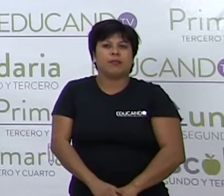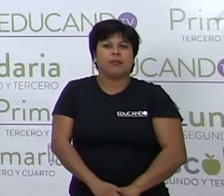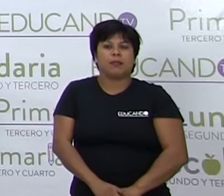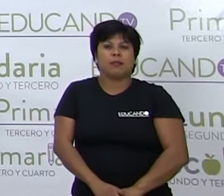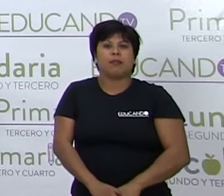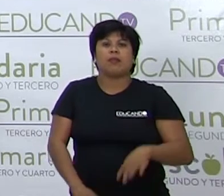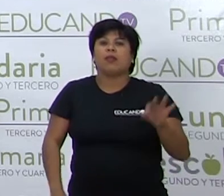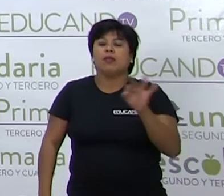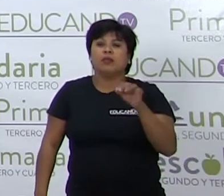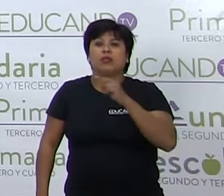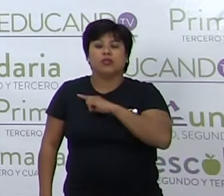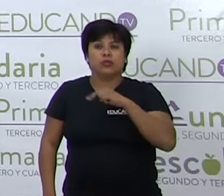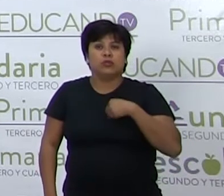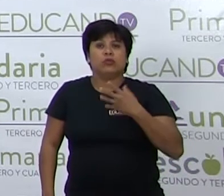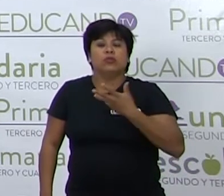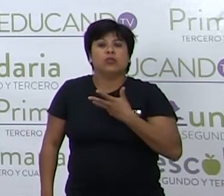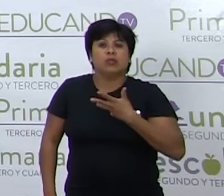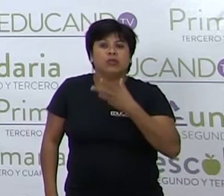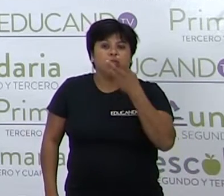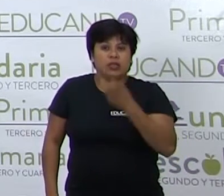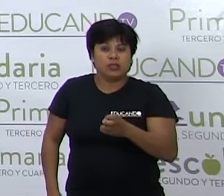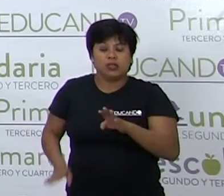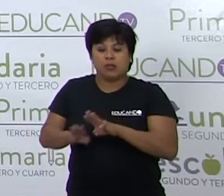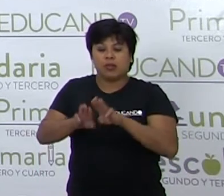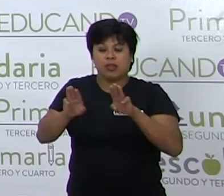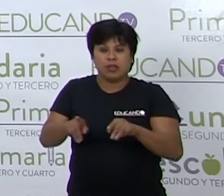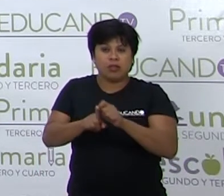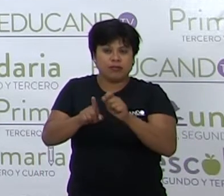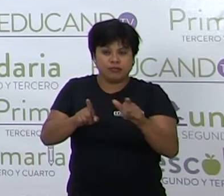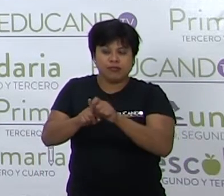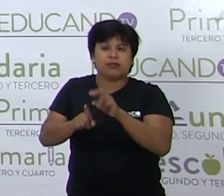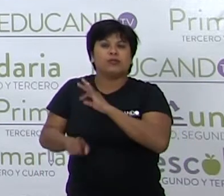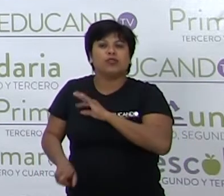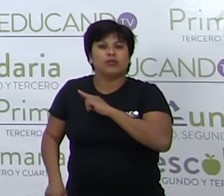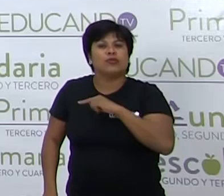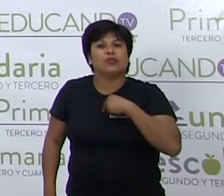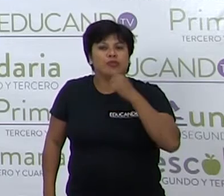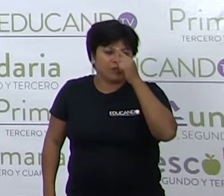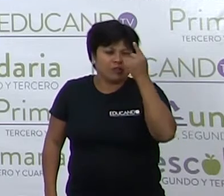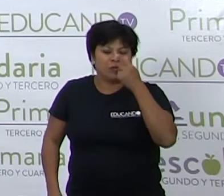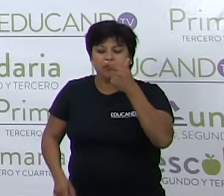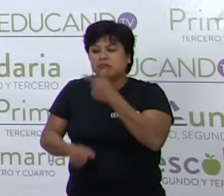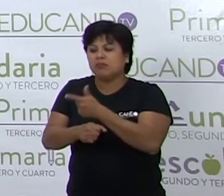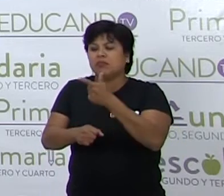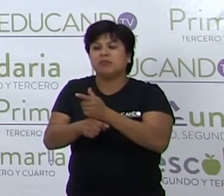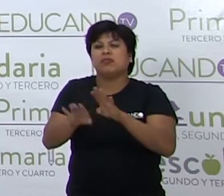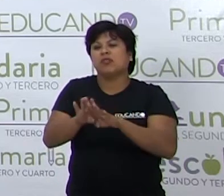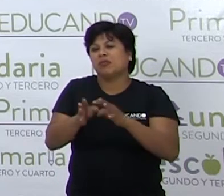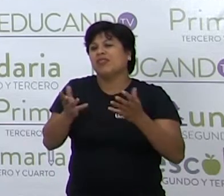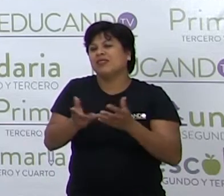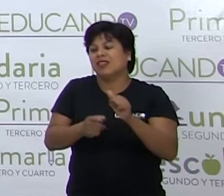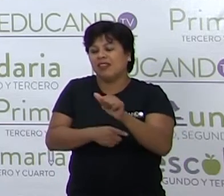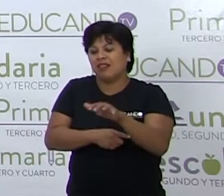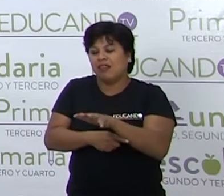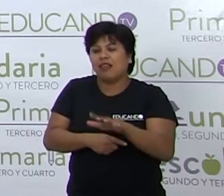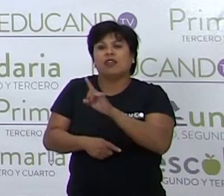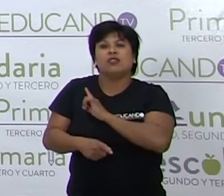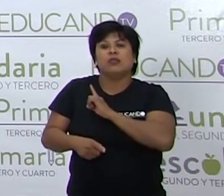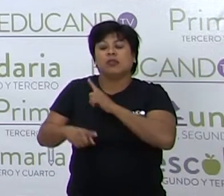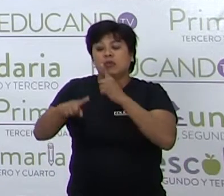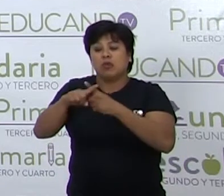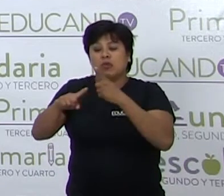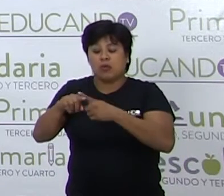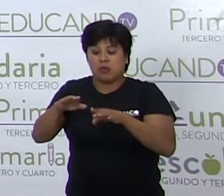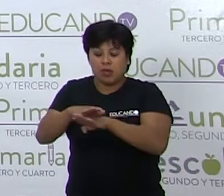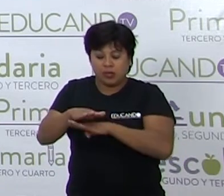si tenemos estas estas medidas podemos fácilmente encontrar el área simplemente multiplicando lo que es la